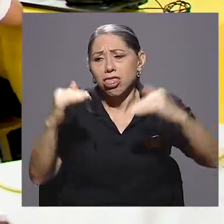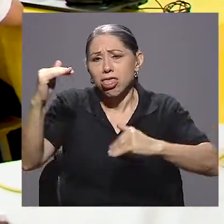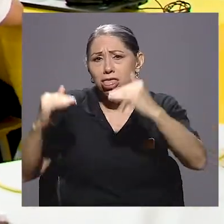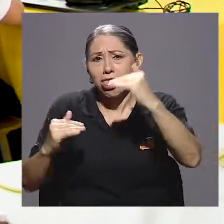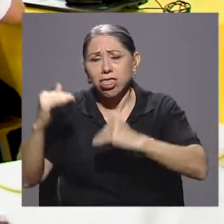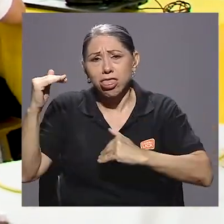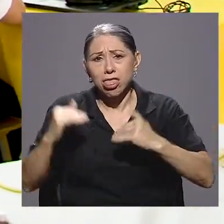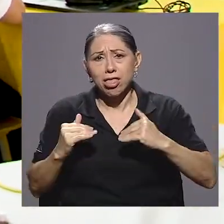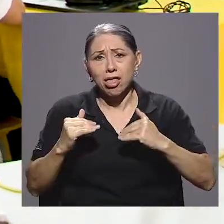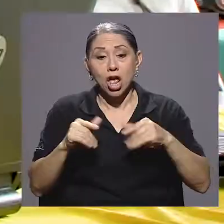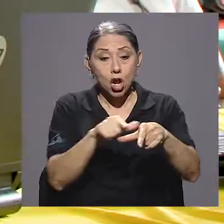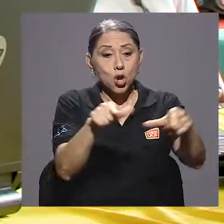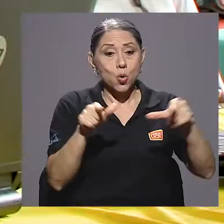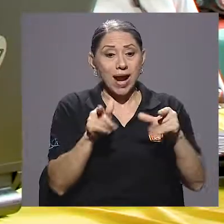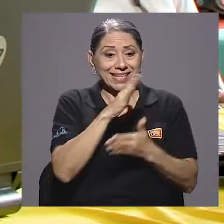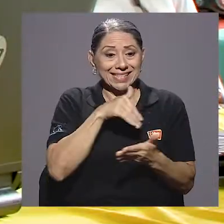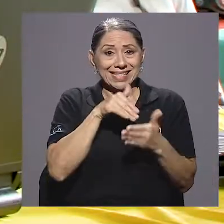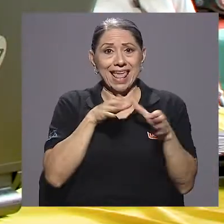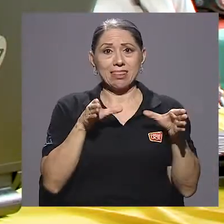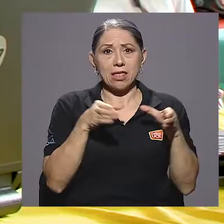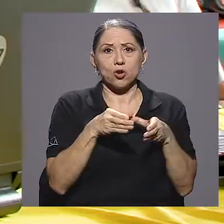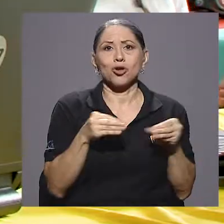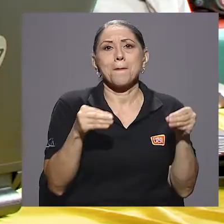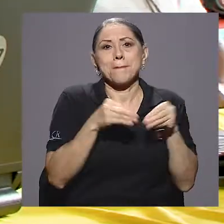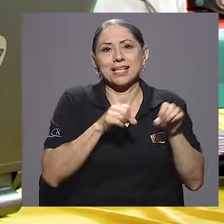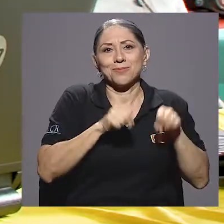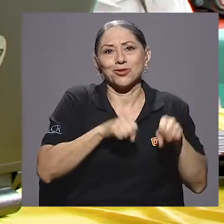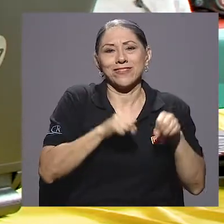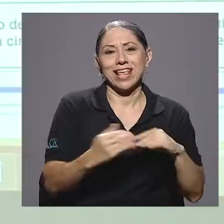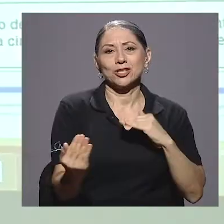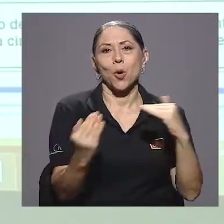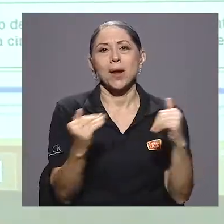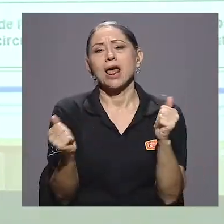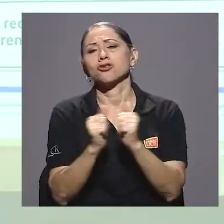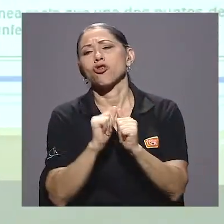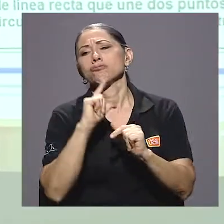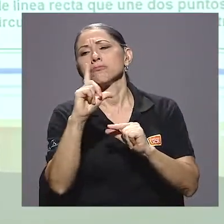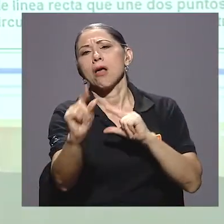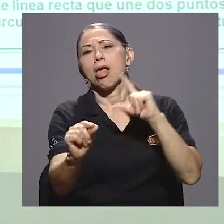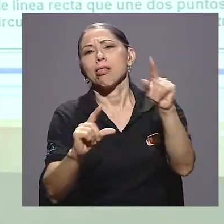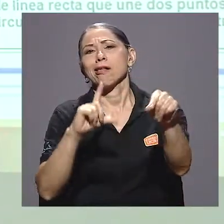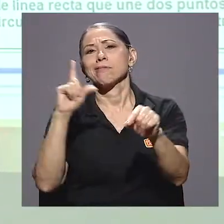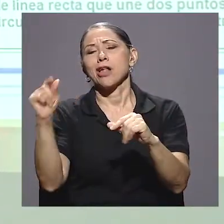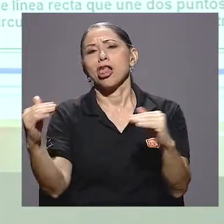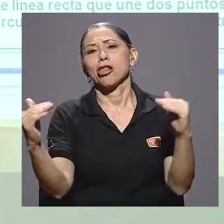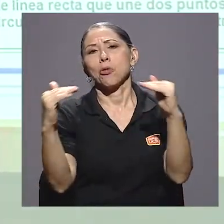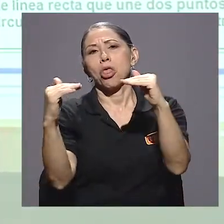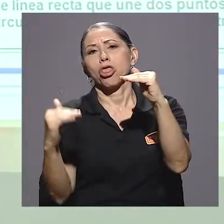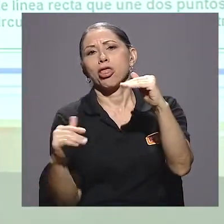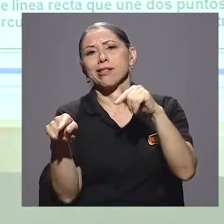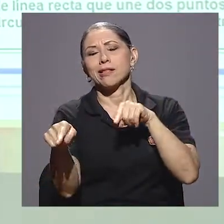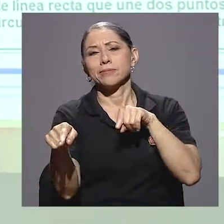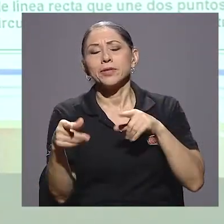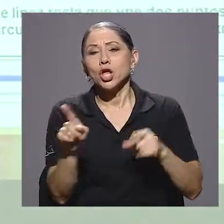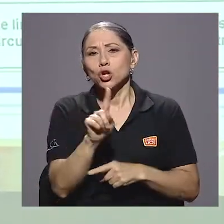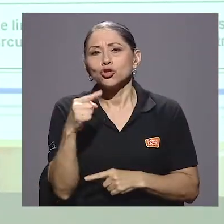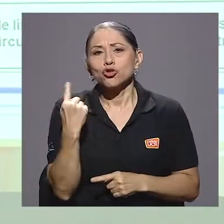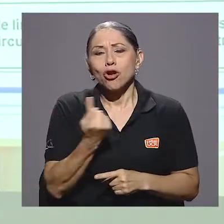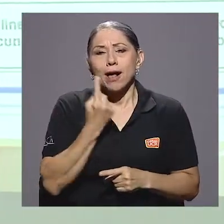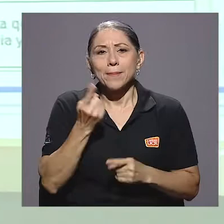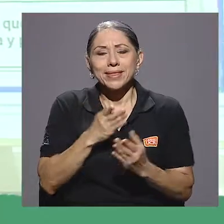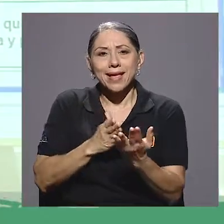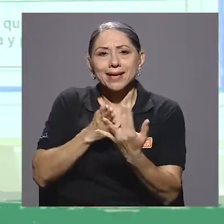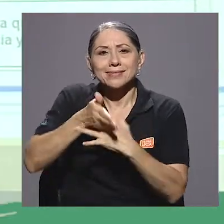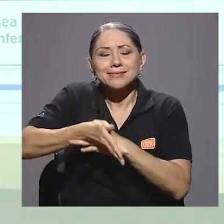de las zonas urbanas tienen más posibilidades que los centros educativos en las zonas rurales, ¿verdad? No solamente